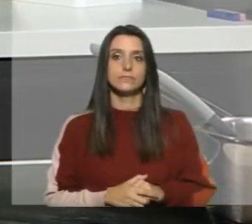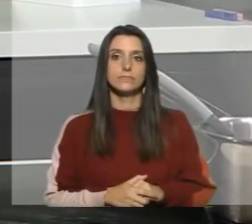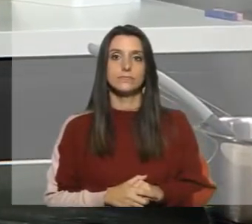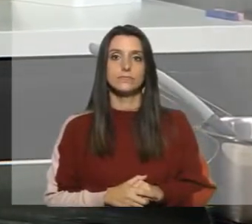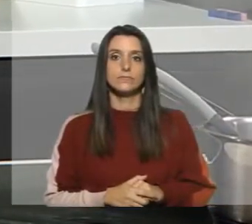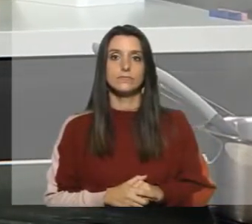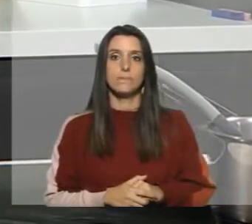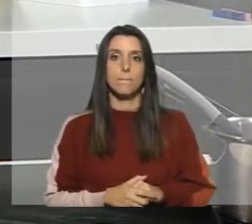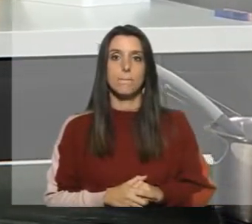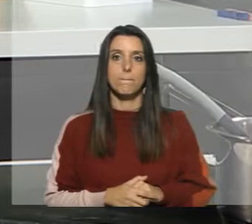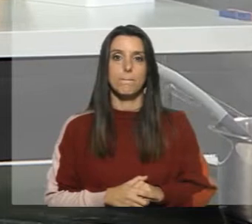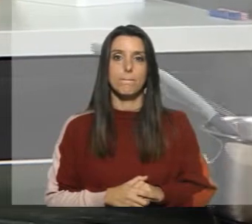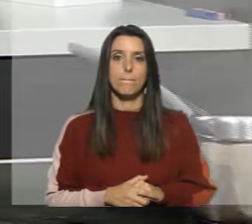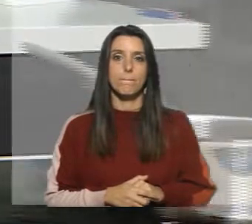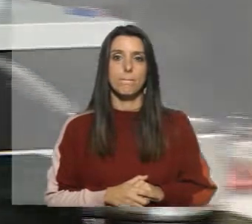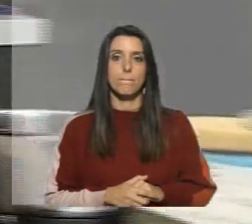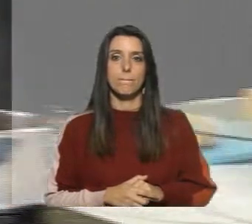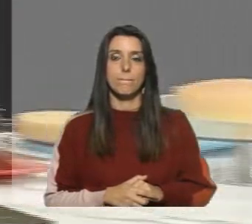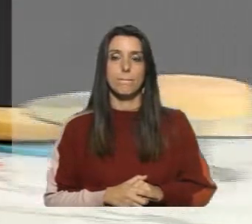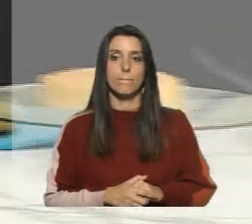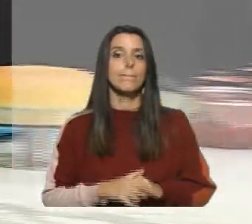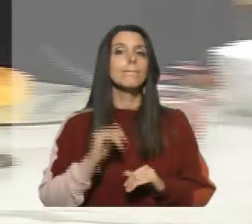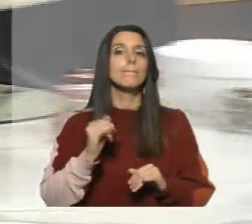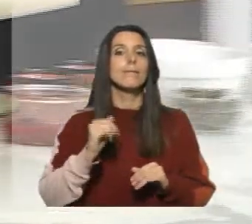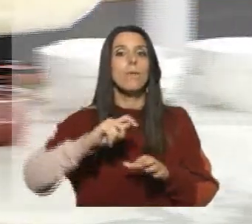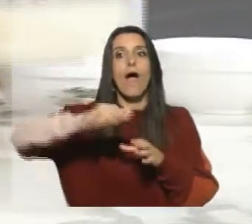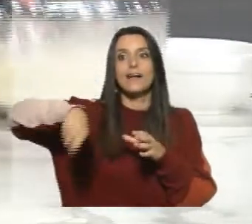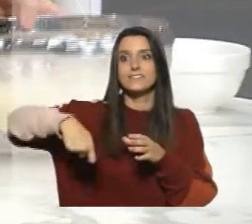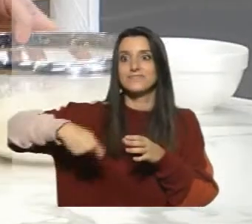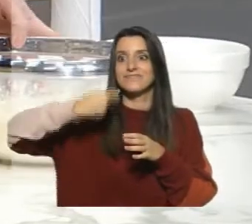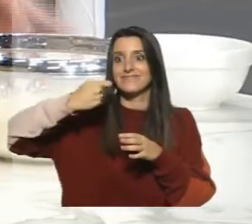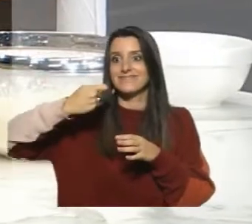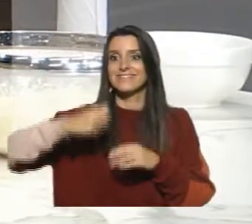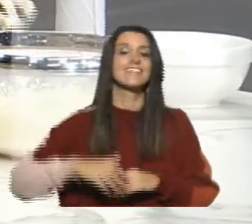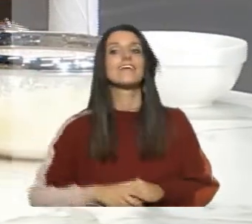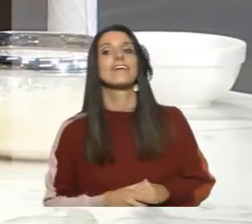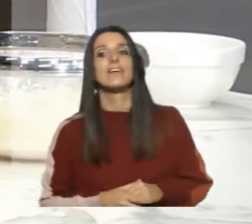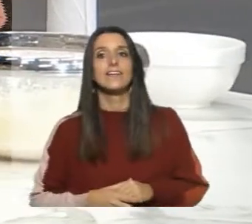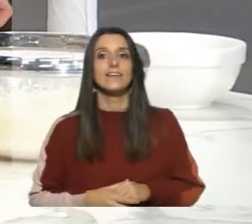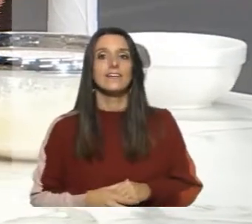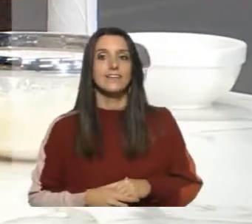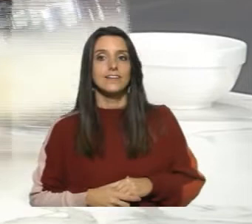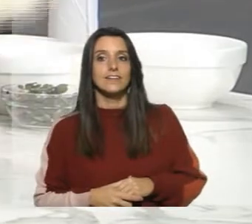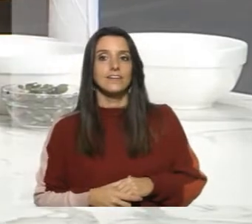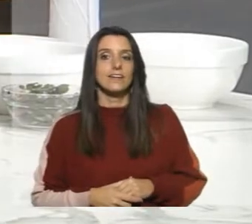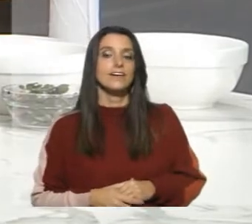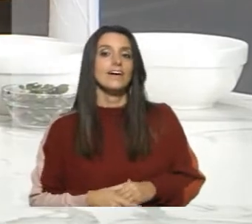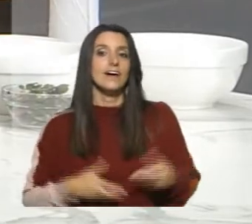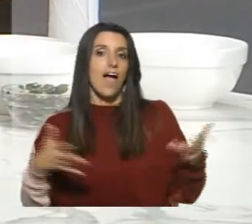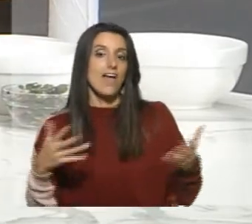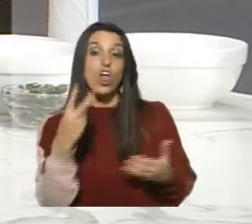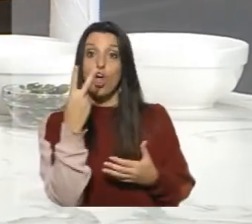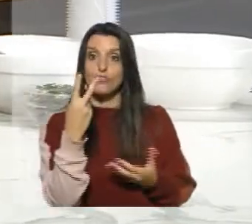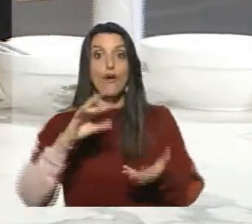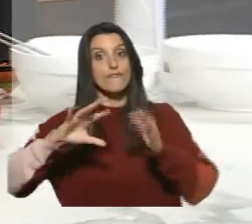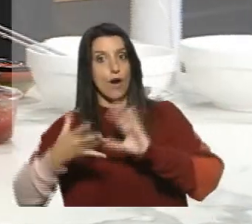Muy bien. De meterle la cuchara, ¿no? Por las paletas después, ¿no? Acá tenés dos opciones,